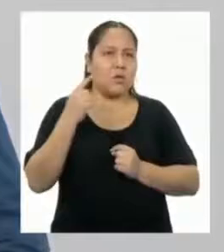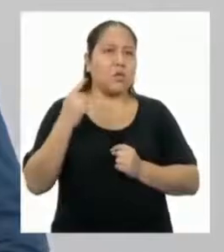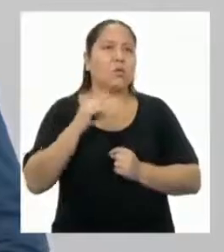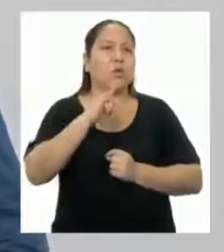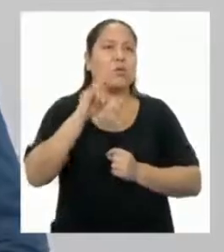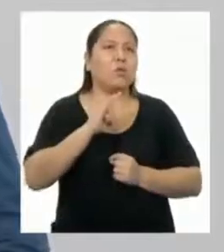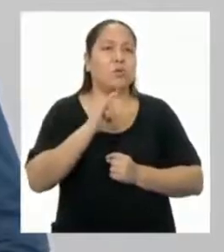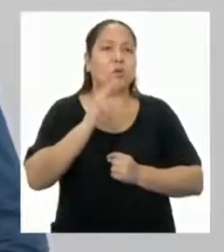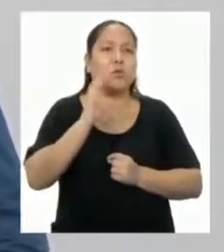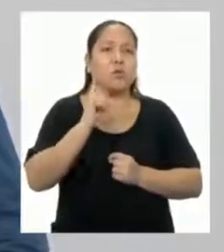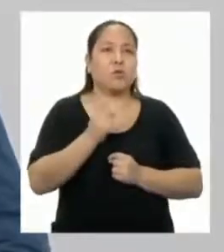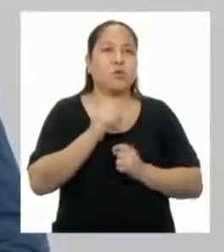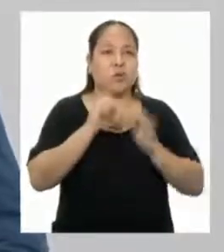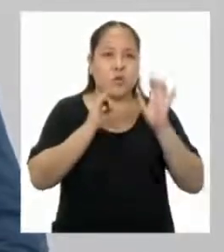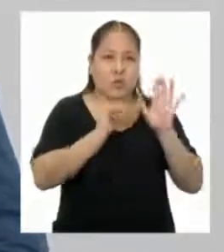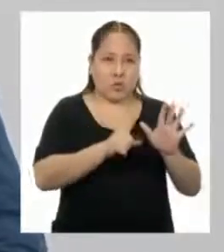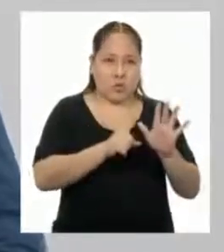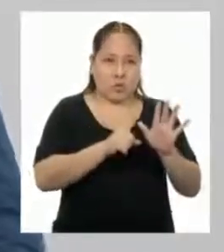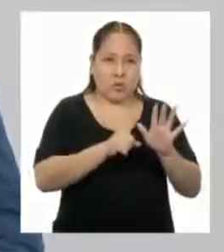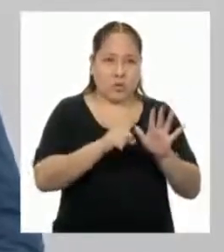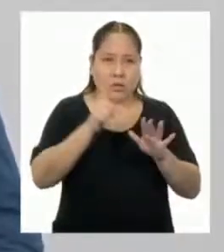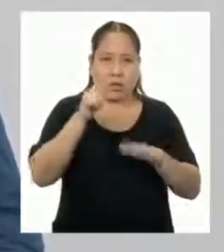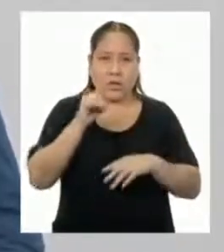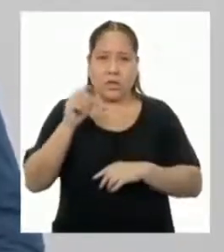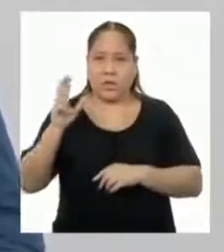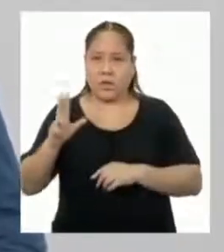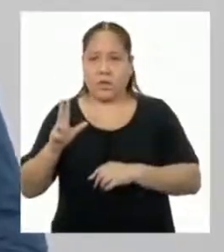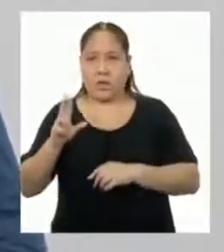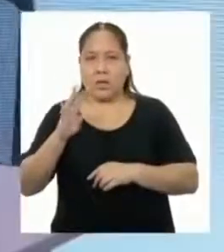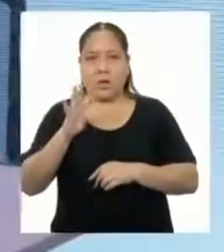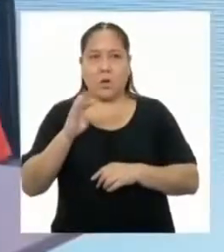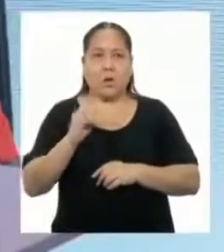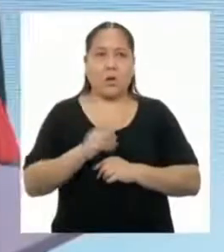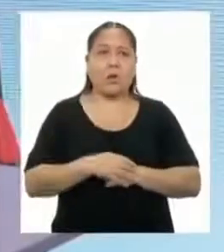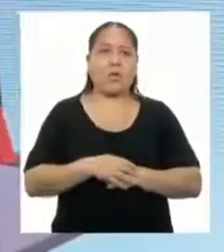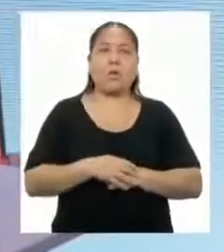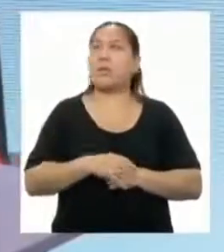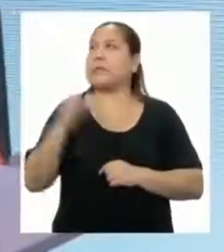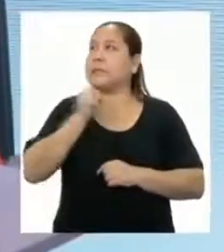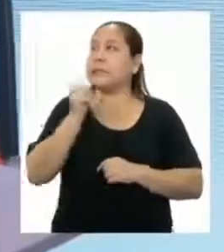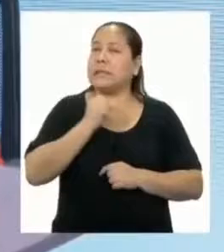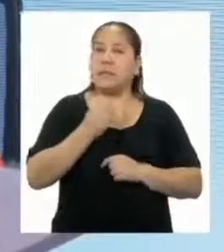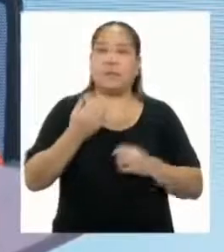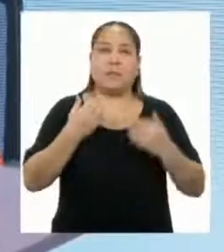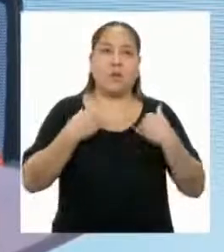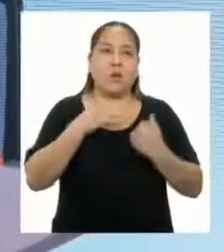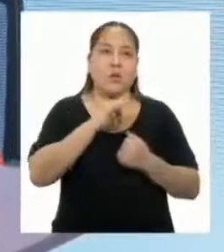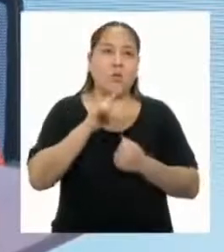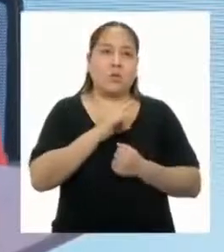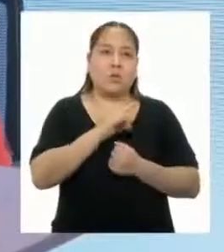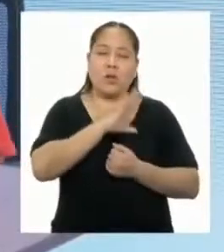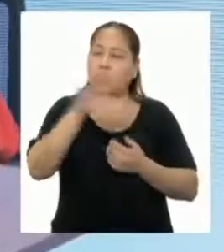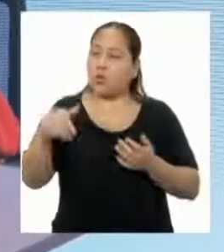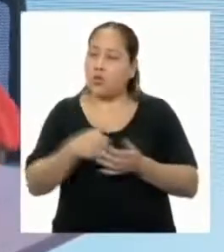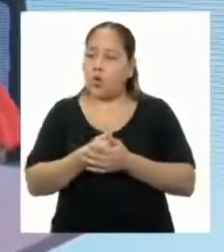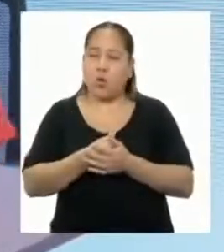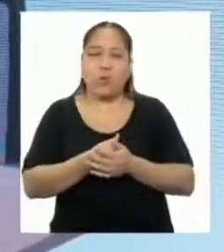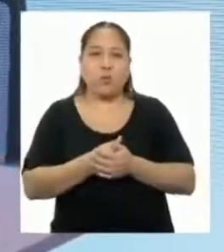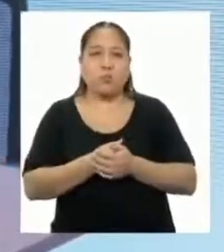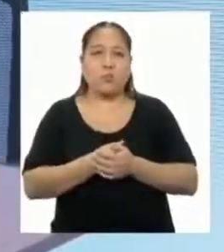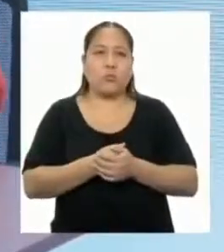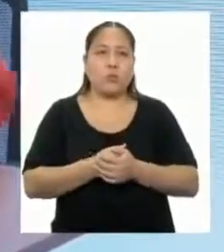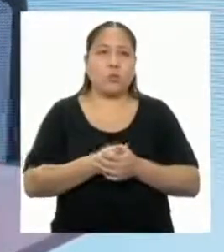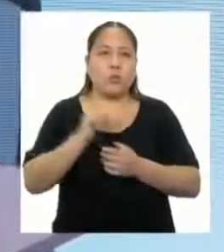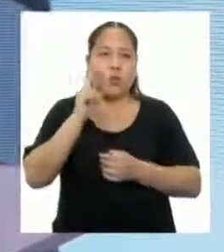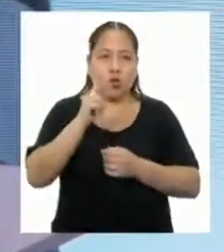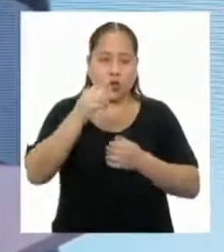6 listones de 50 centímetros y 3 listones de 40. Es cierto, tengo que utilizar todo el material. Entonces voy a